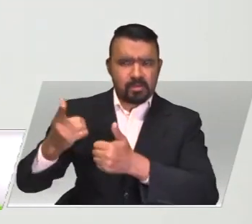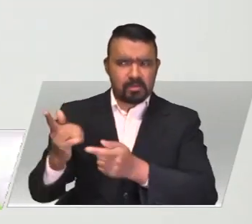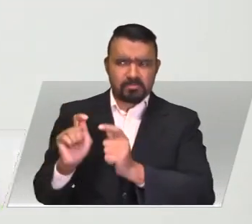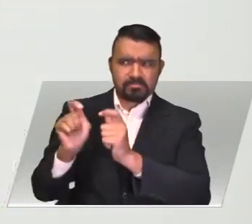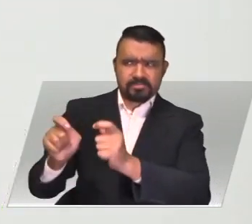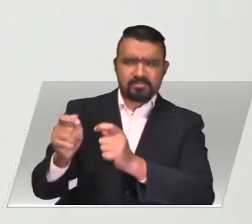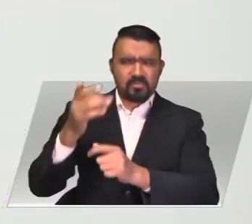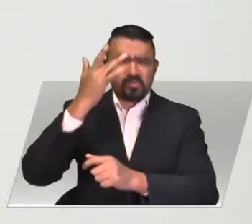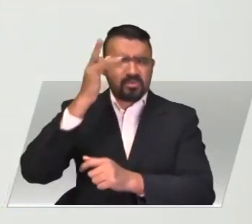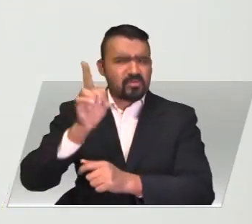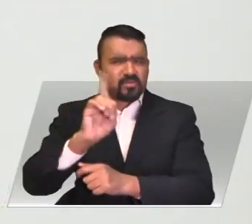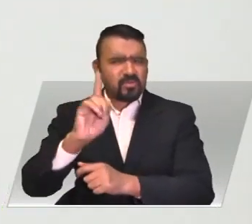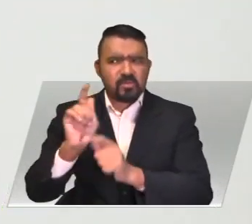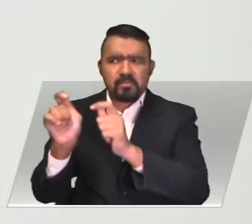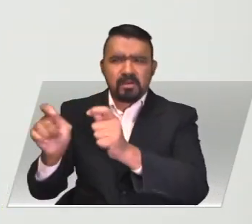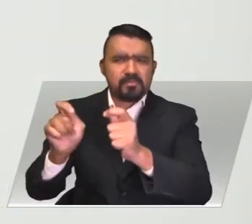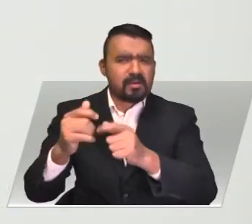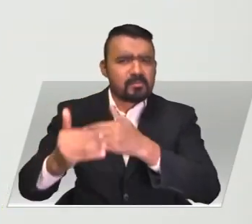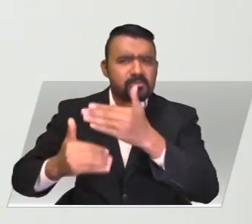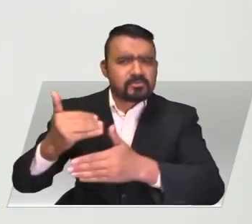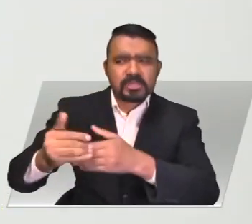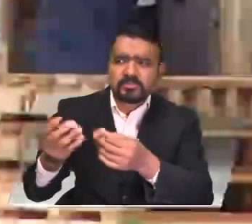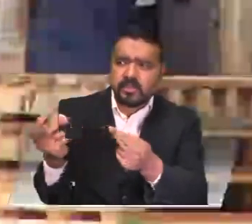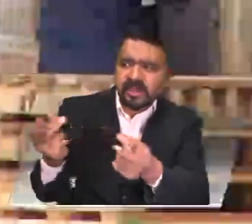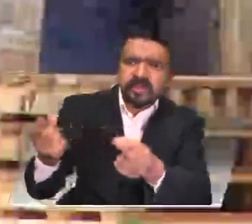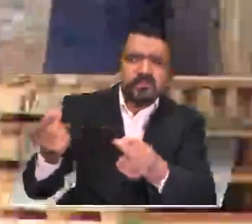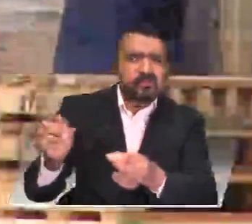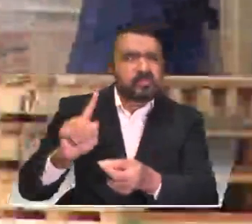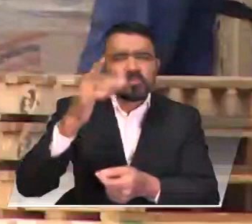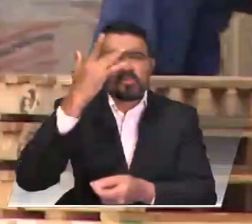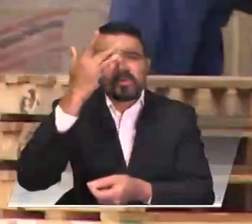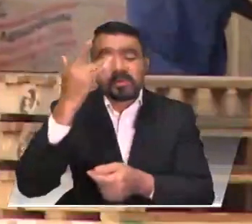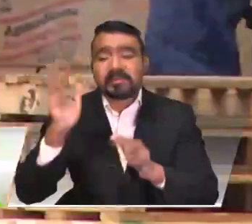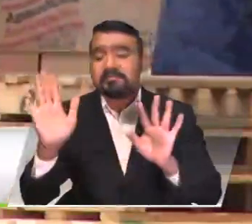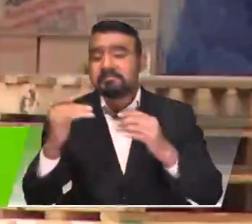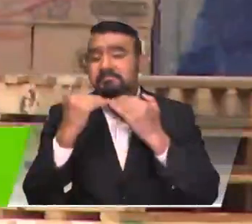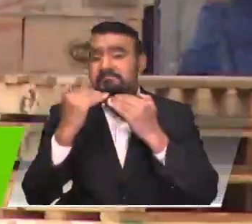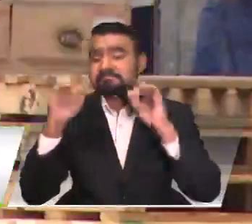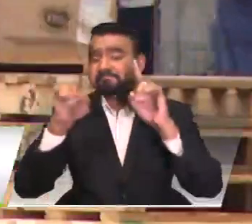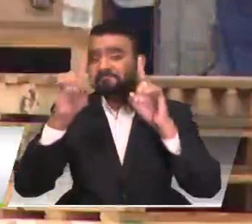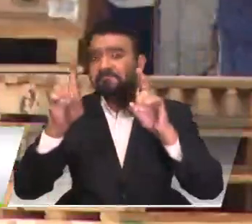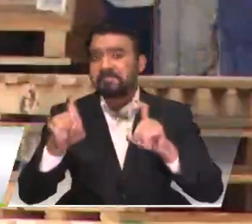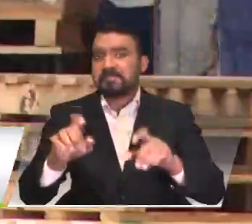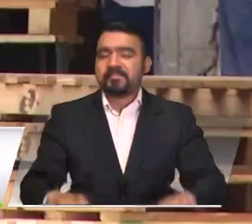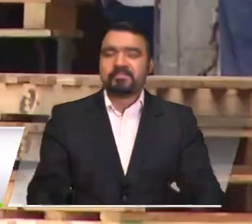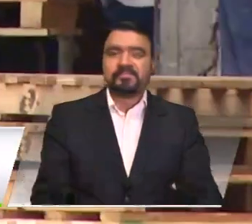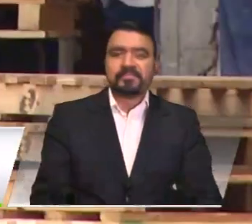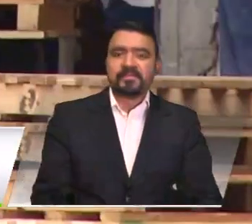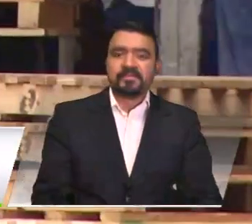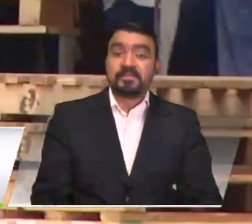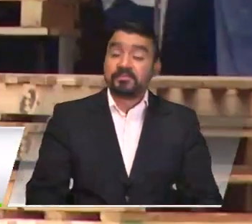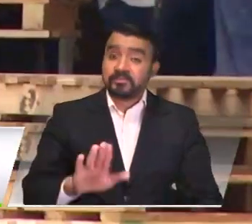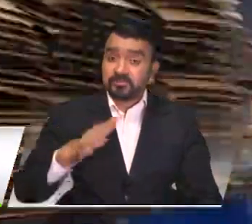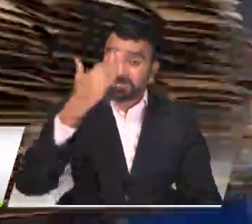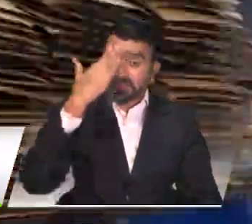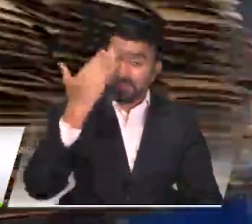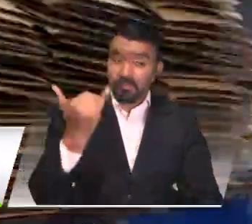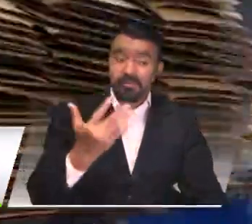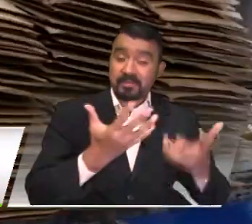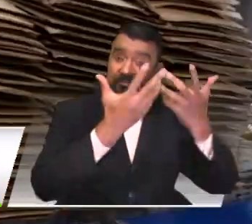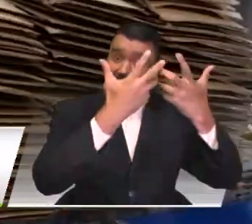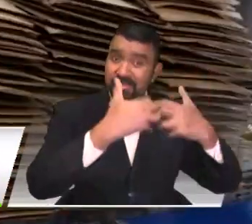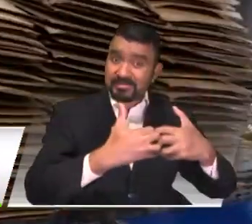trámite y no darle prioridad al proyecto de la fábrica de licores. La modificación significa que los empleados de la FLA pasan a